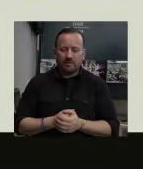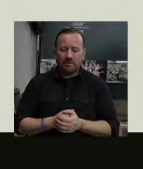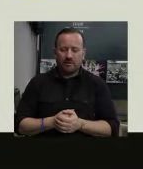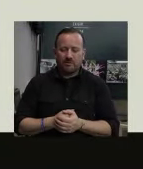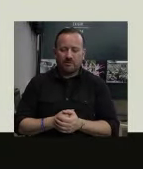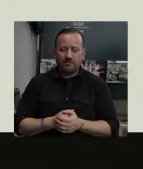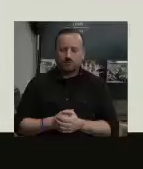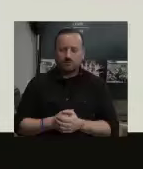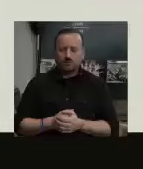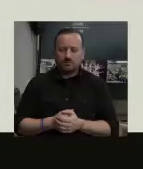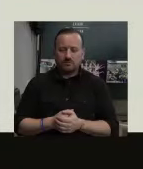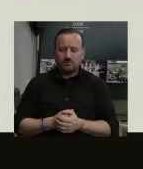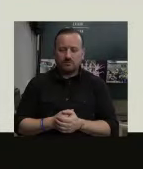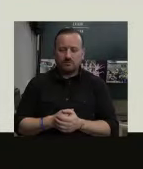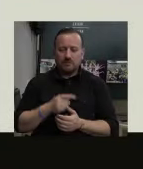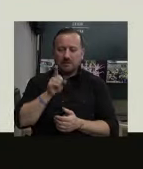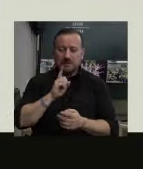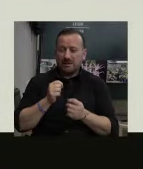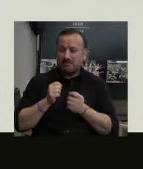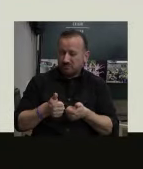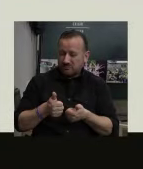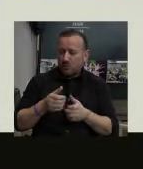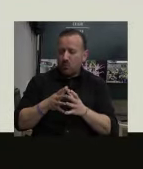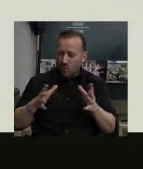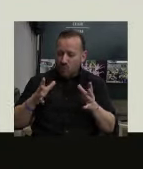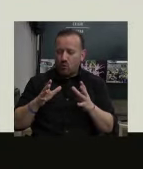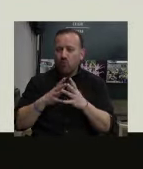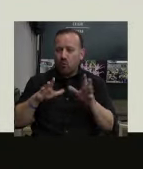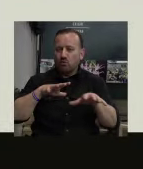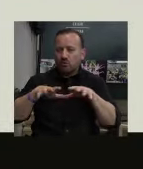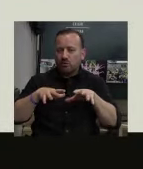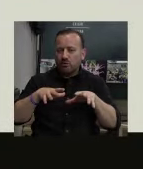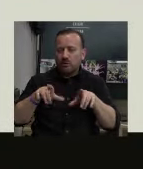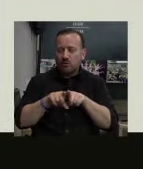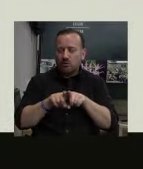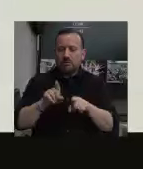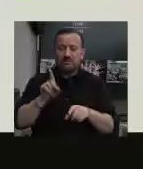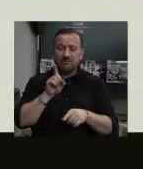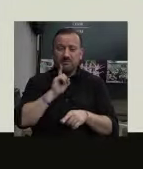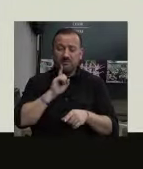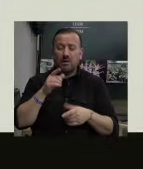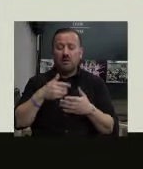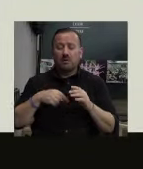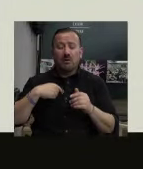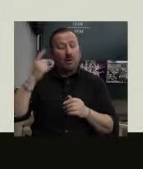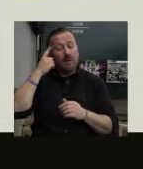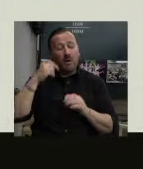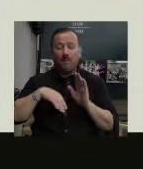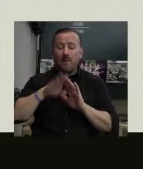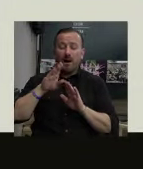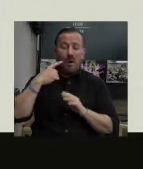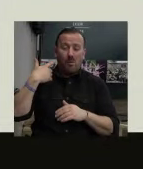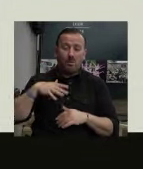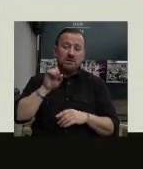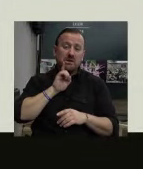dulzura aquí hay retos aquí hay muchas cosas que quedan en la presentación pero yo creo que lo más interesante es si hay